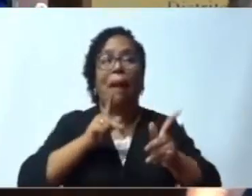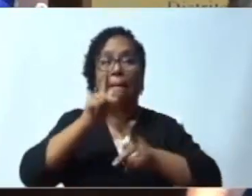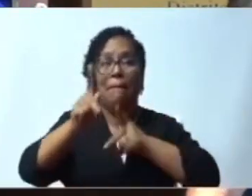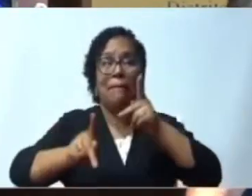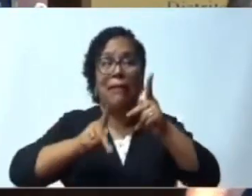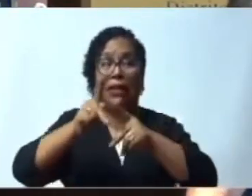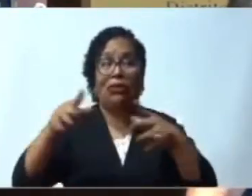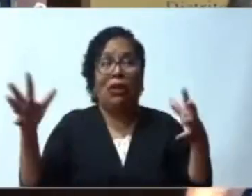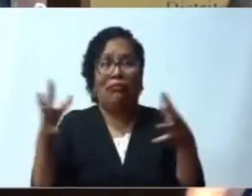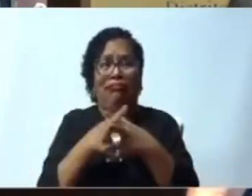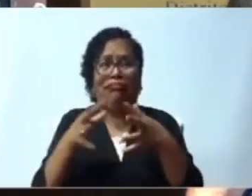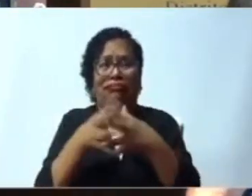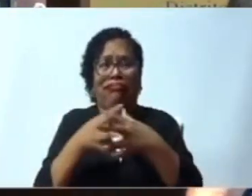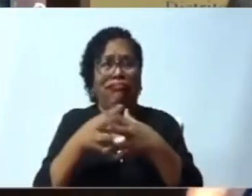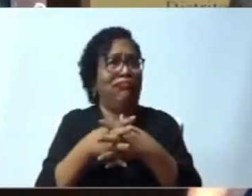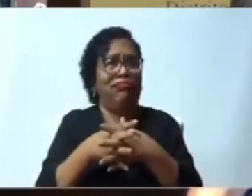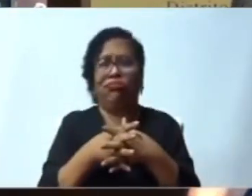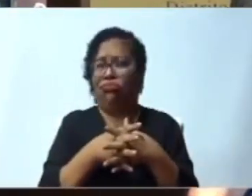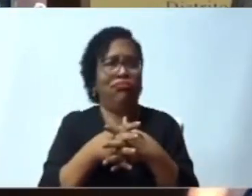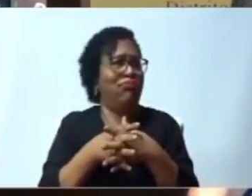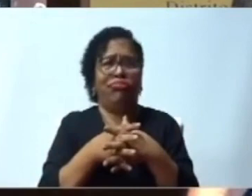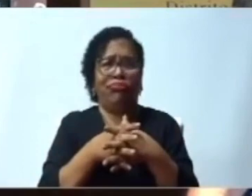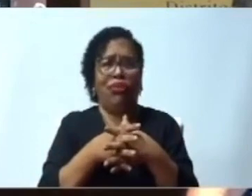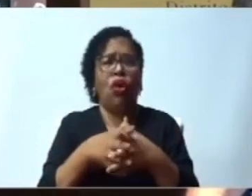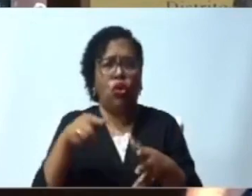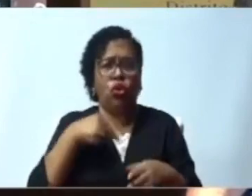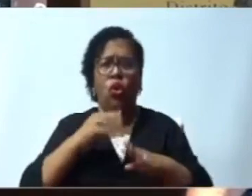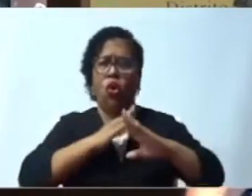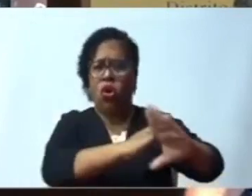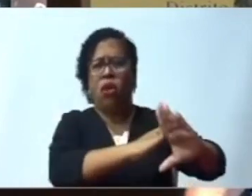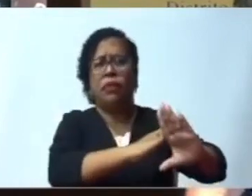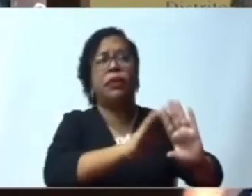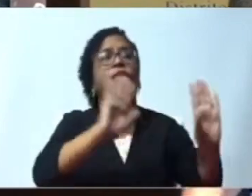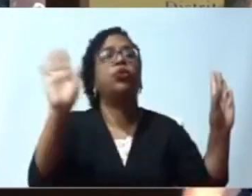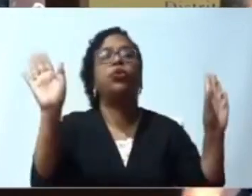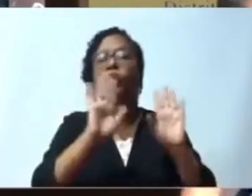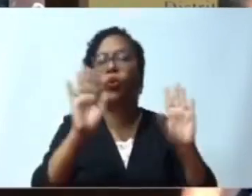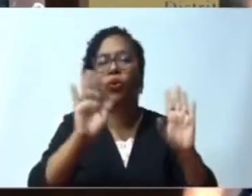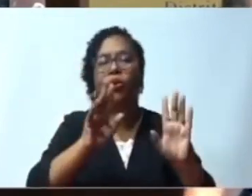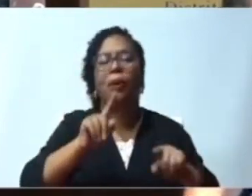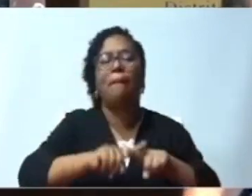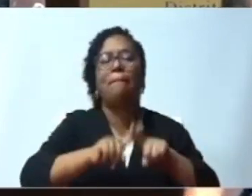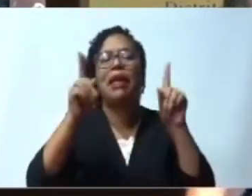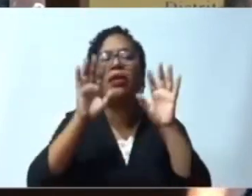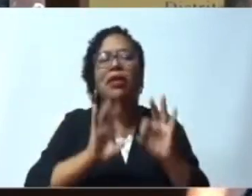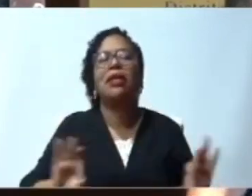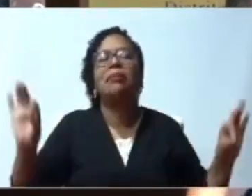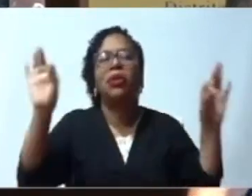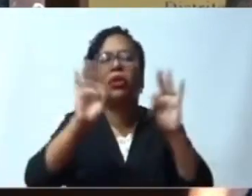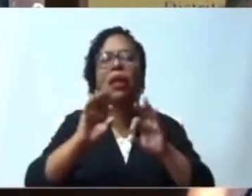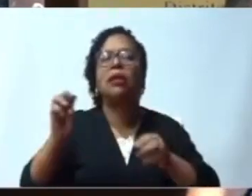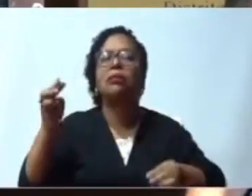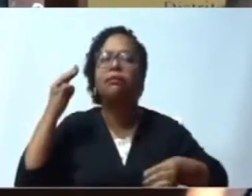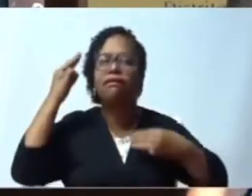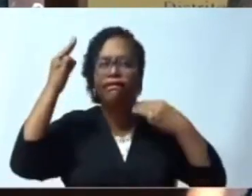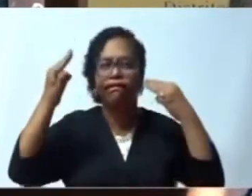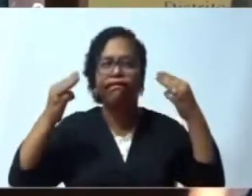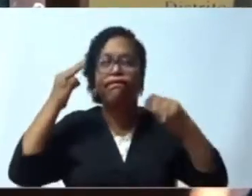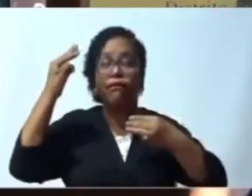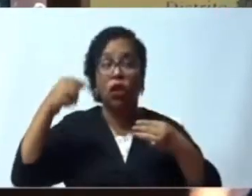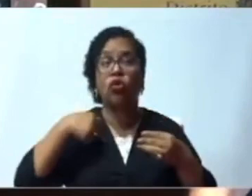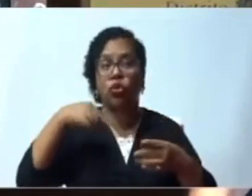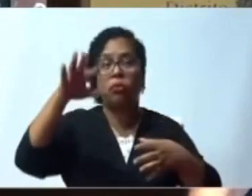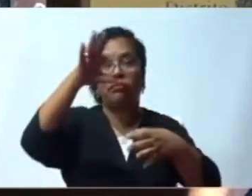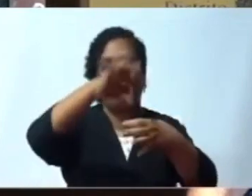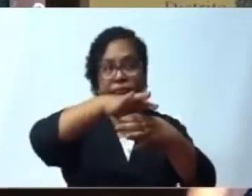No es una oposición lo nuestro, es simplemente una reflexión. Cuando me toca votar, voy a votar que